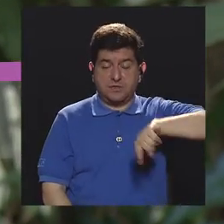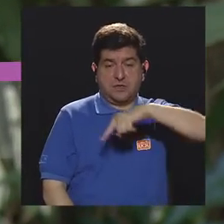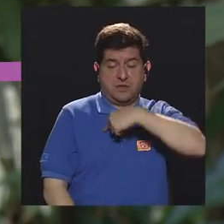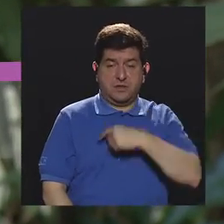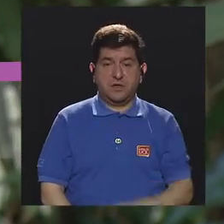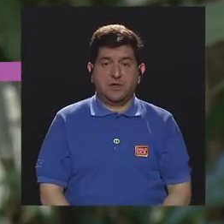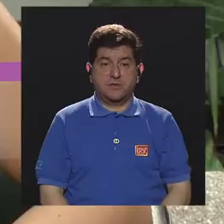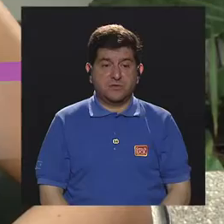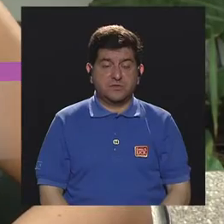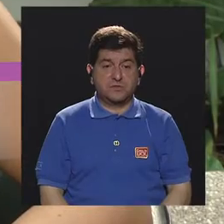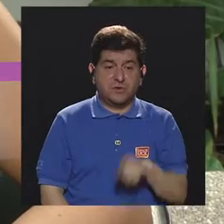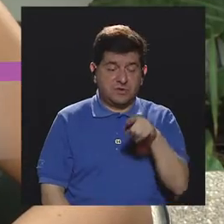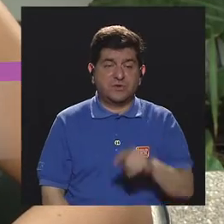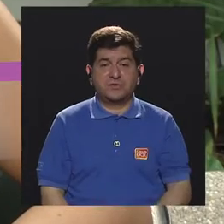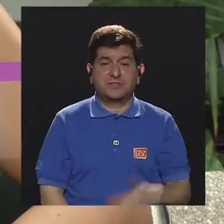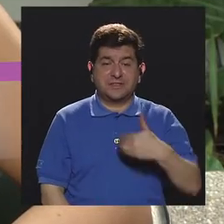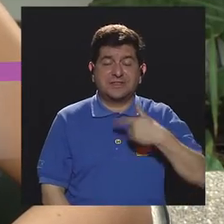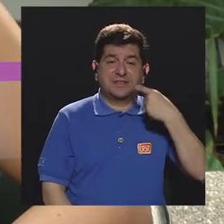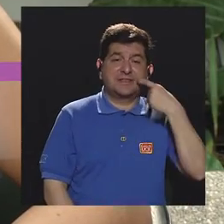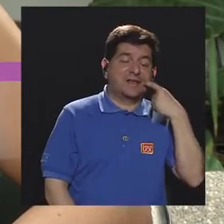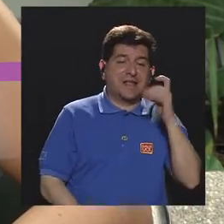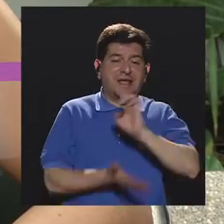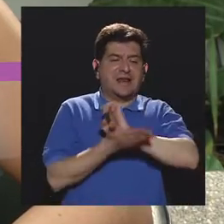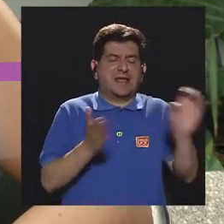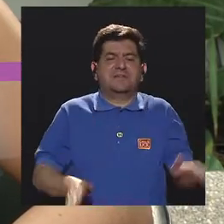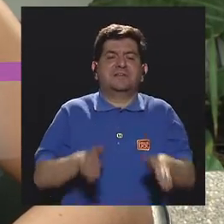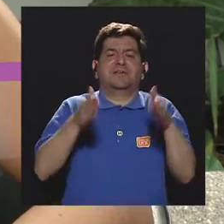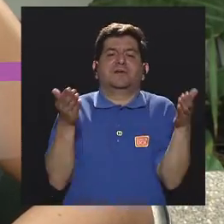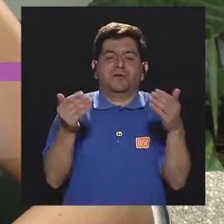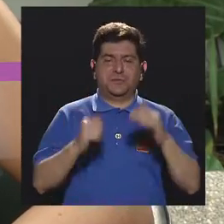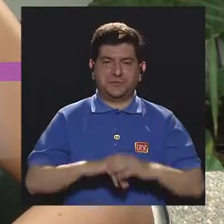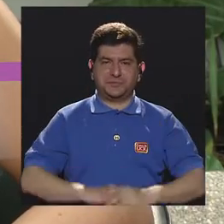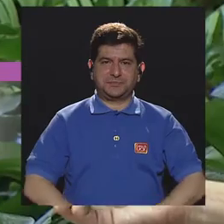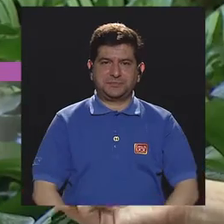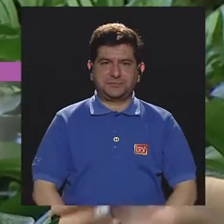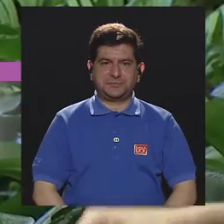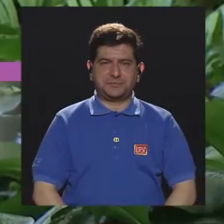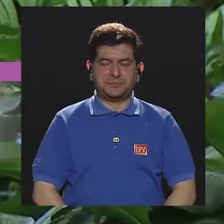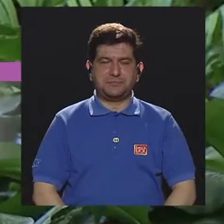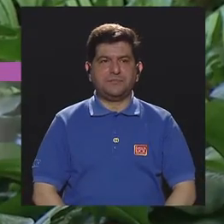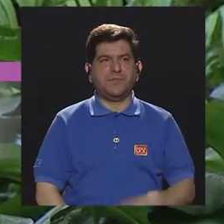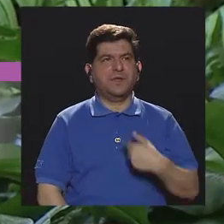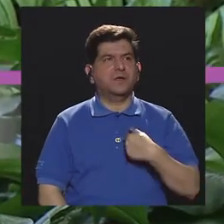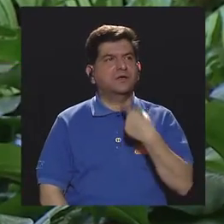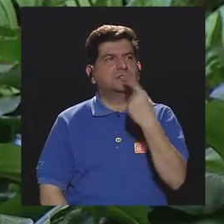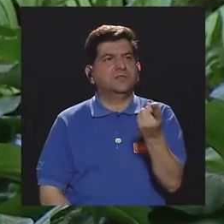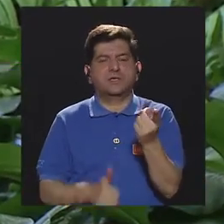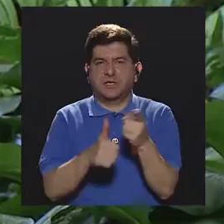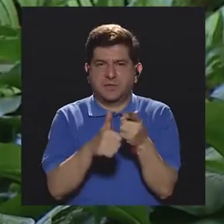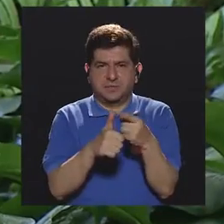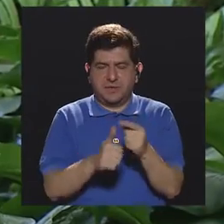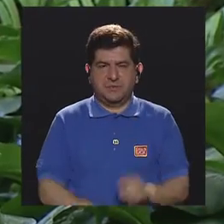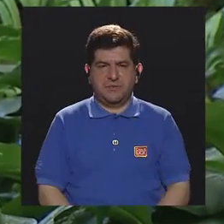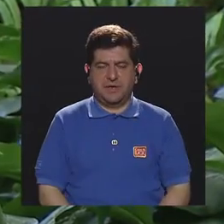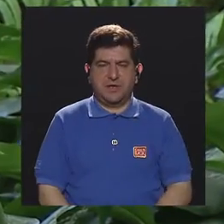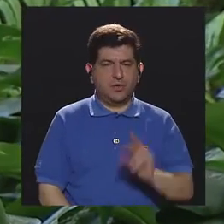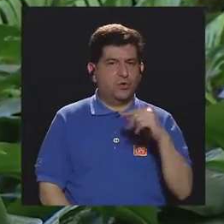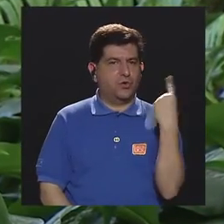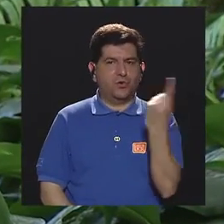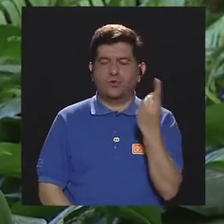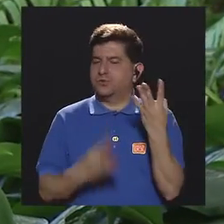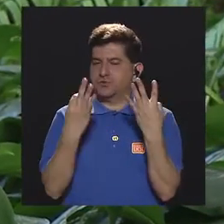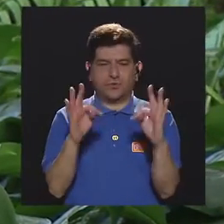estamos cayendo en una adicción, ¿cómo podemos evitarlo? Bueno, yo diría que primero no se la juegue